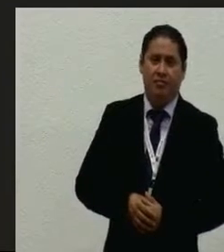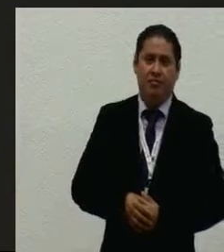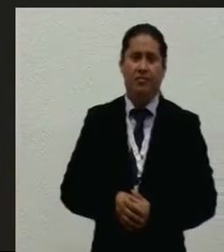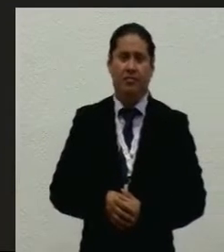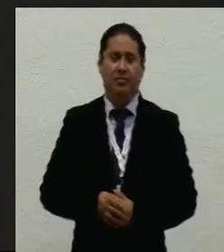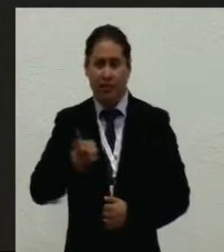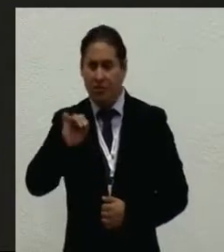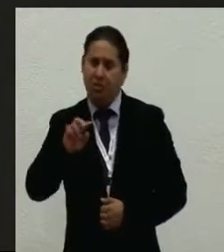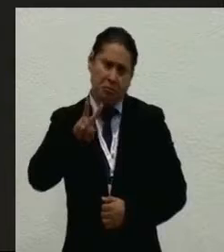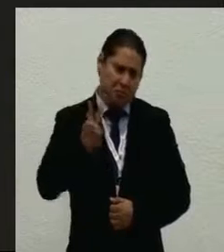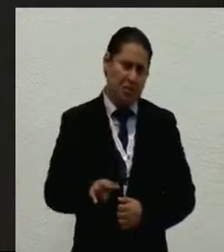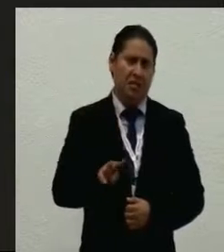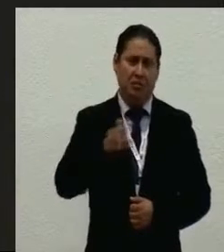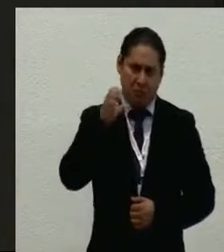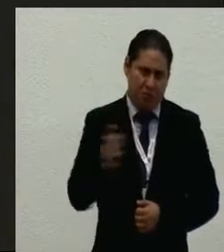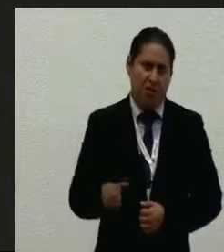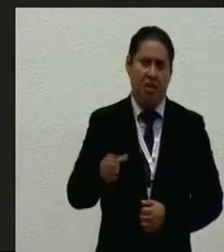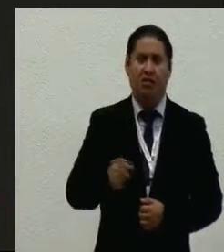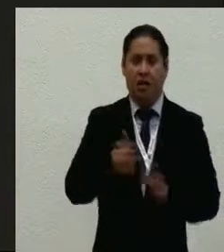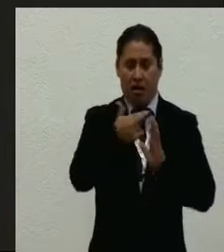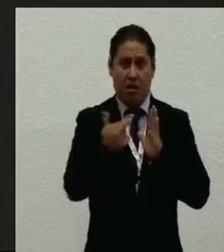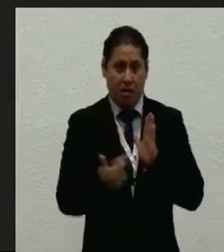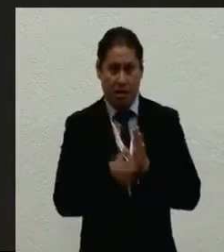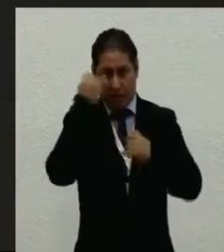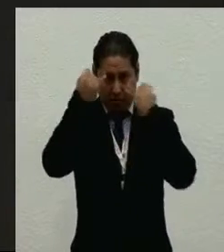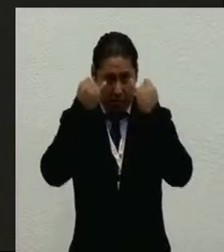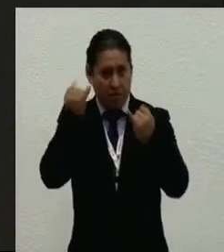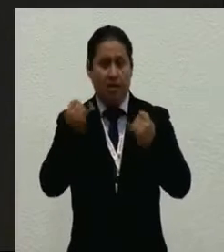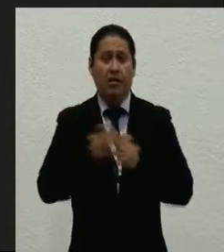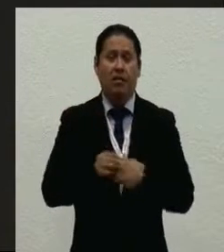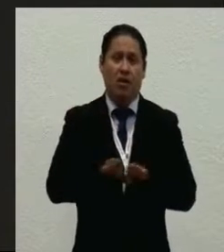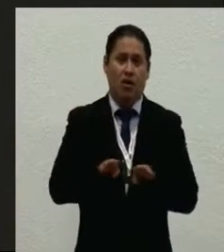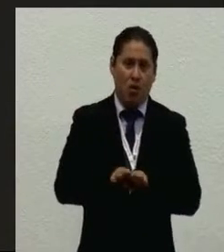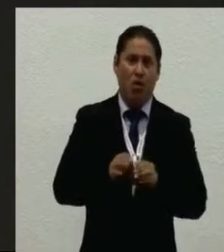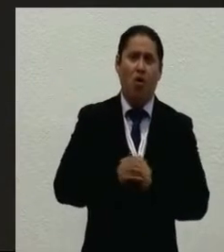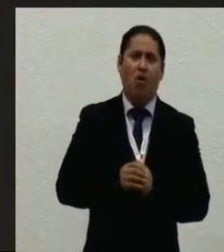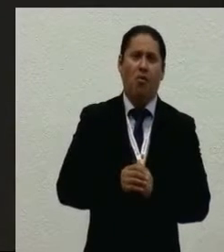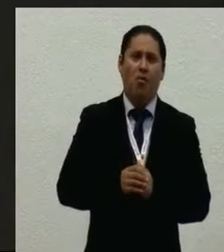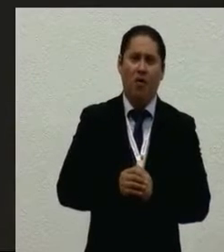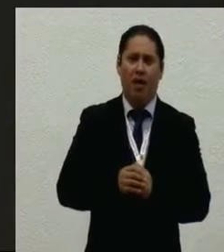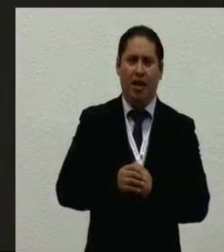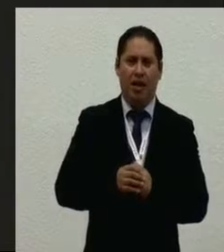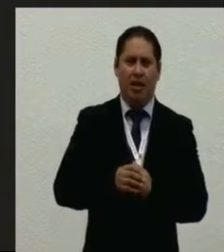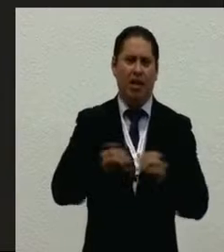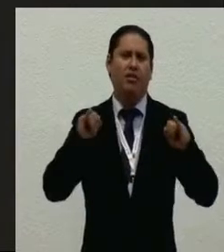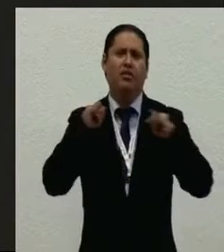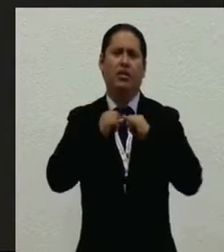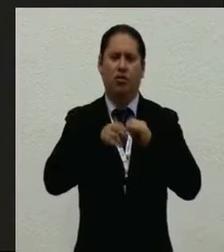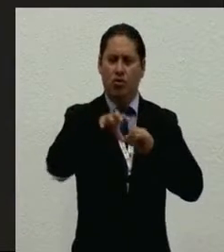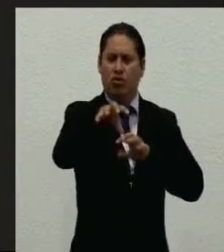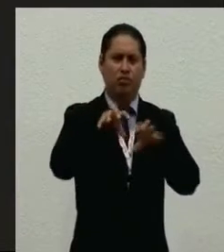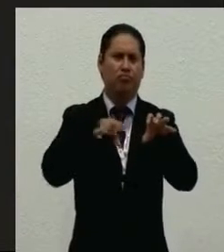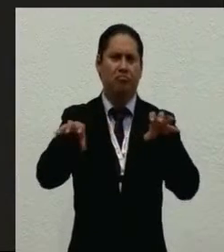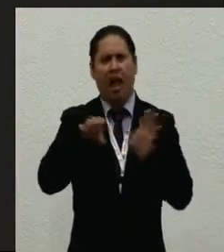Si bien es cierto, esta reforma, esta iniciativa habla de organismos desconcentrados. Él